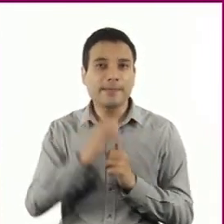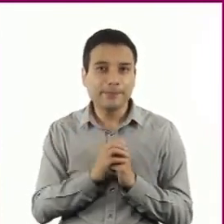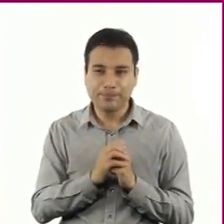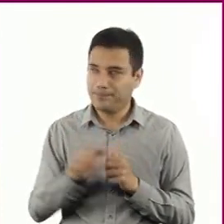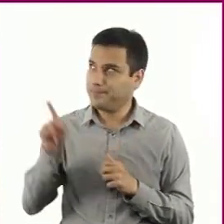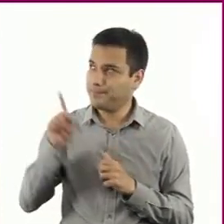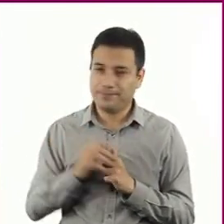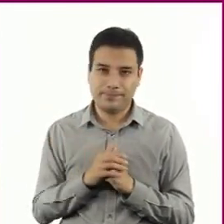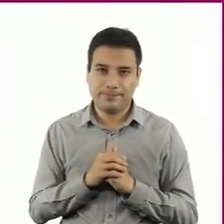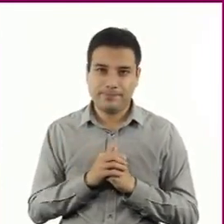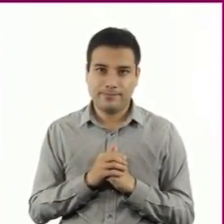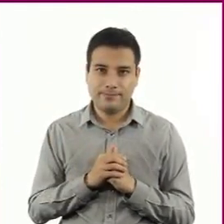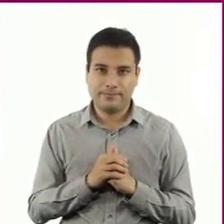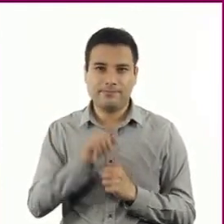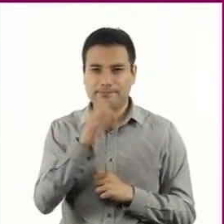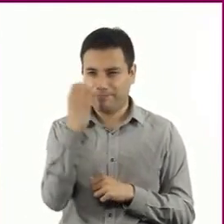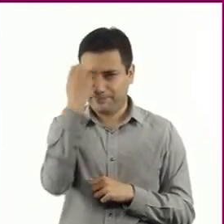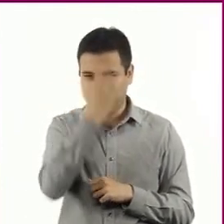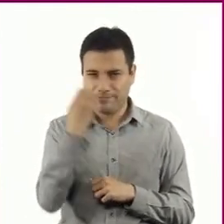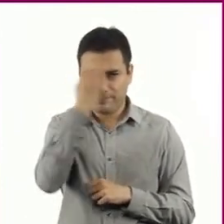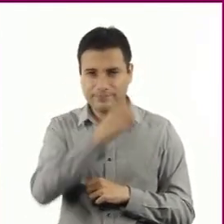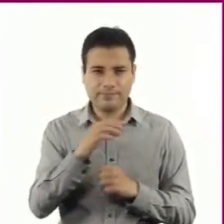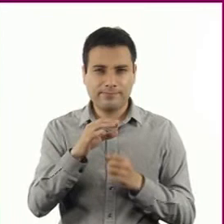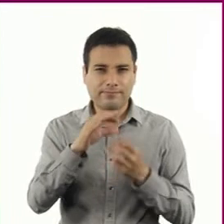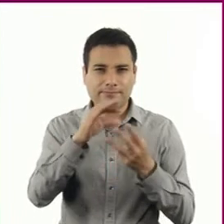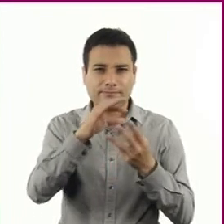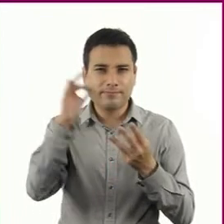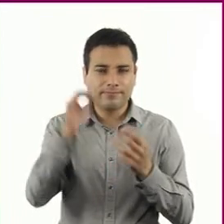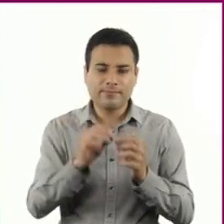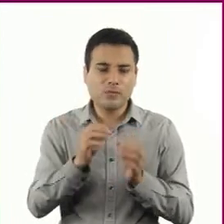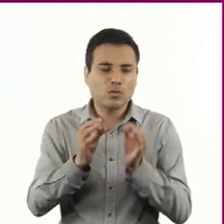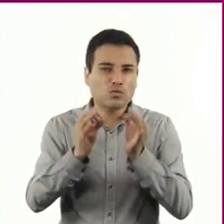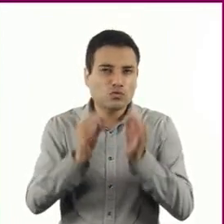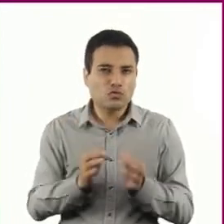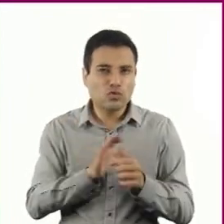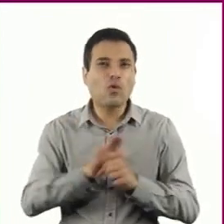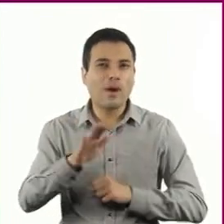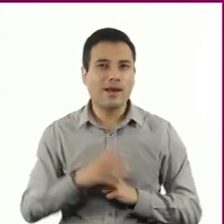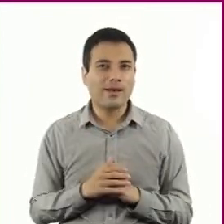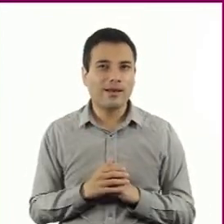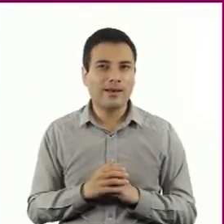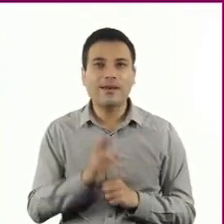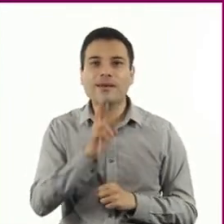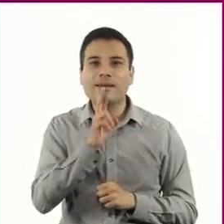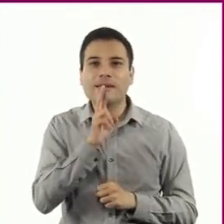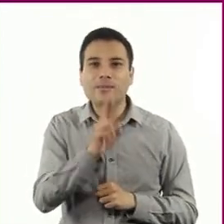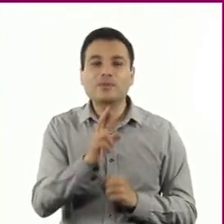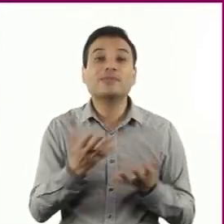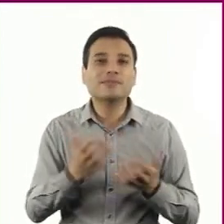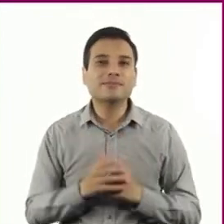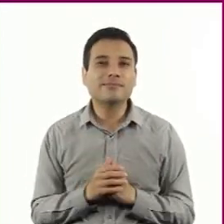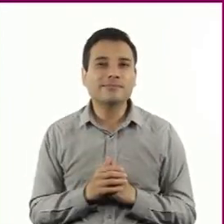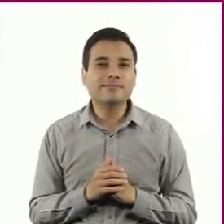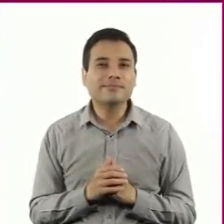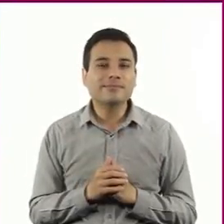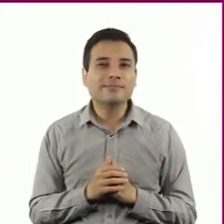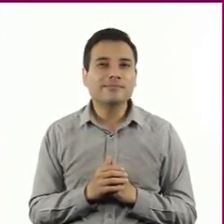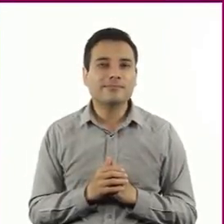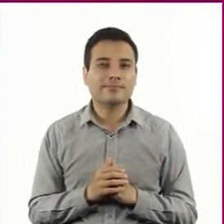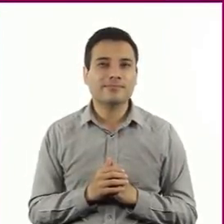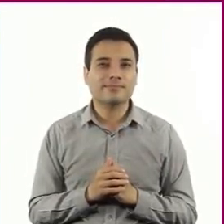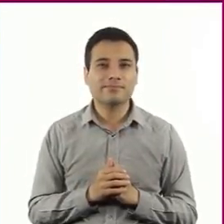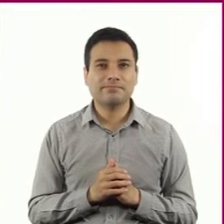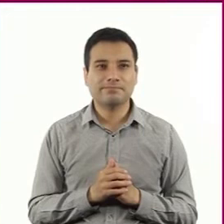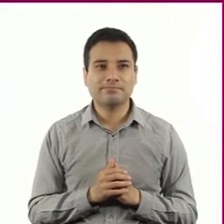C 875 10.000 millonésimos. ¿Ya tienen lista su respuesta? ¿Qué opción eligieron?